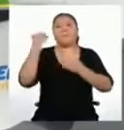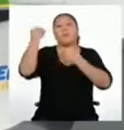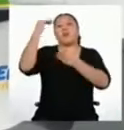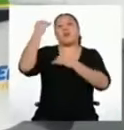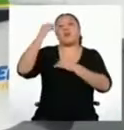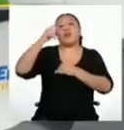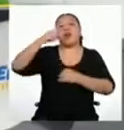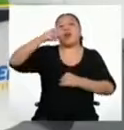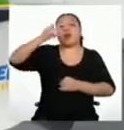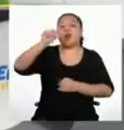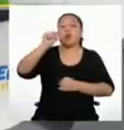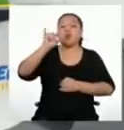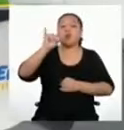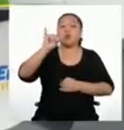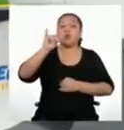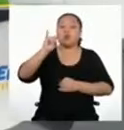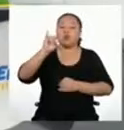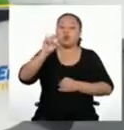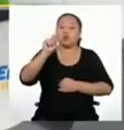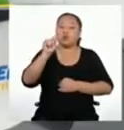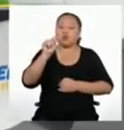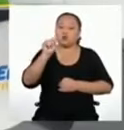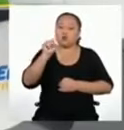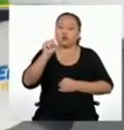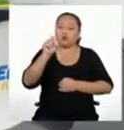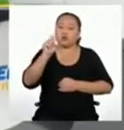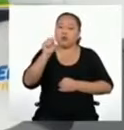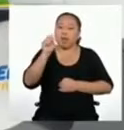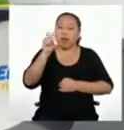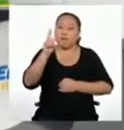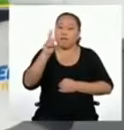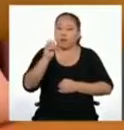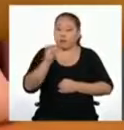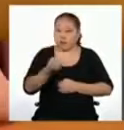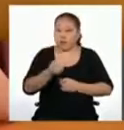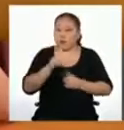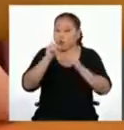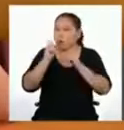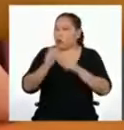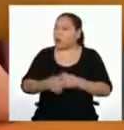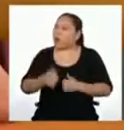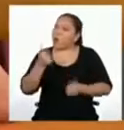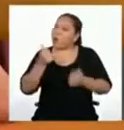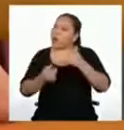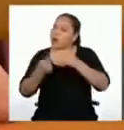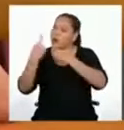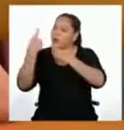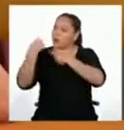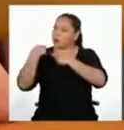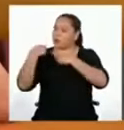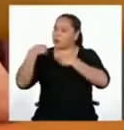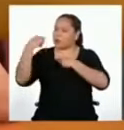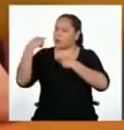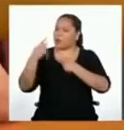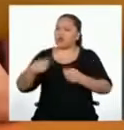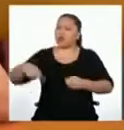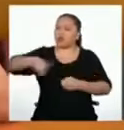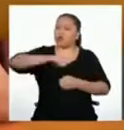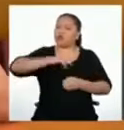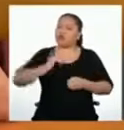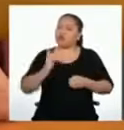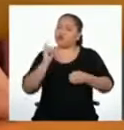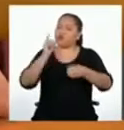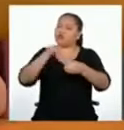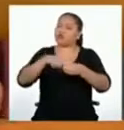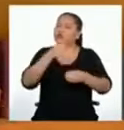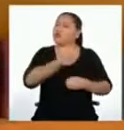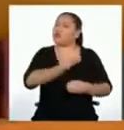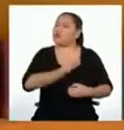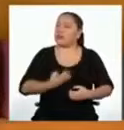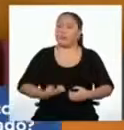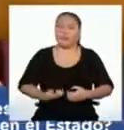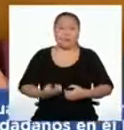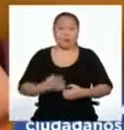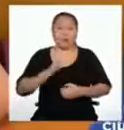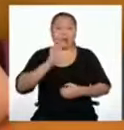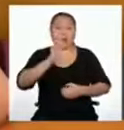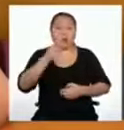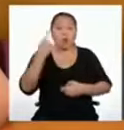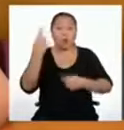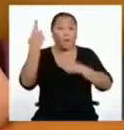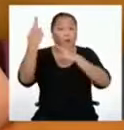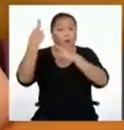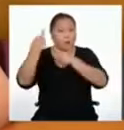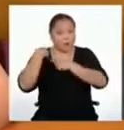entonces, ¿cuál es nuestro rol como ciudadanos en el Estado? Nuestro rol consiste en